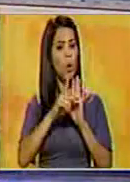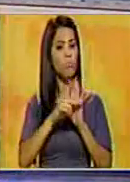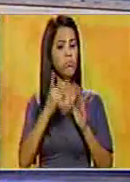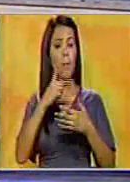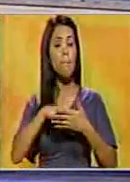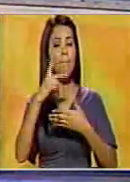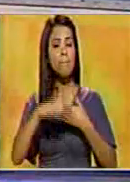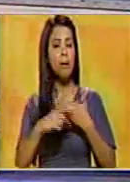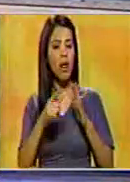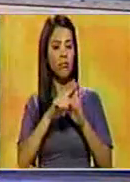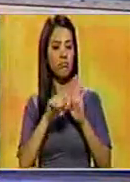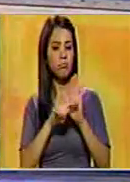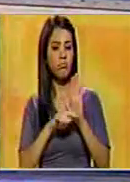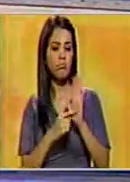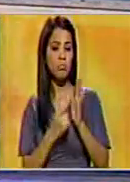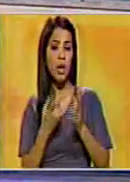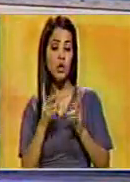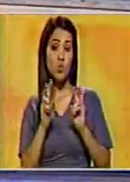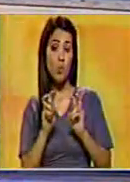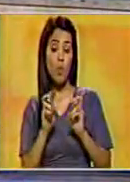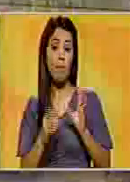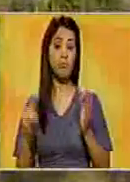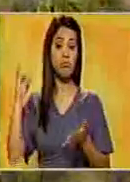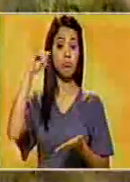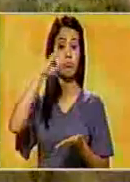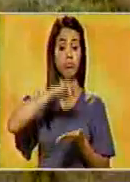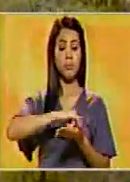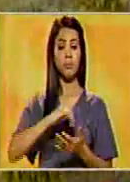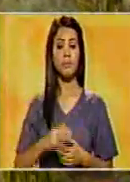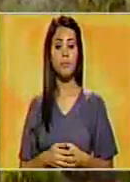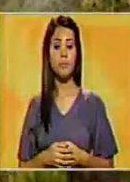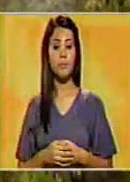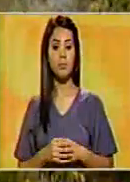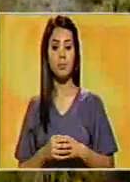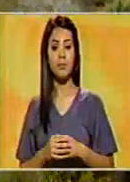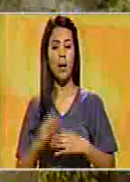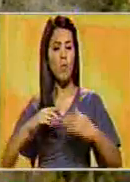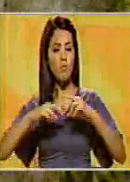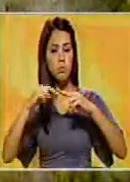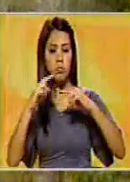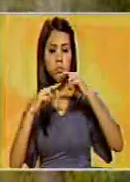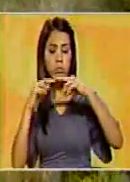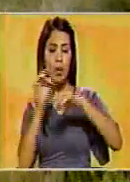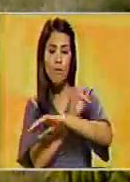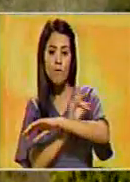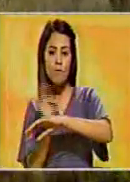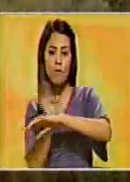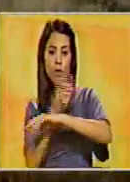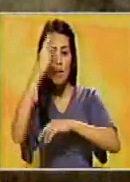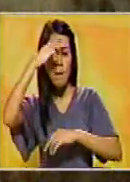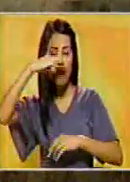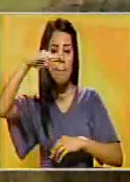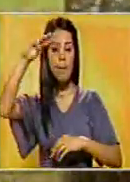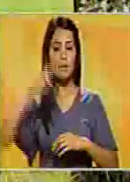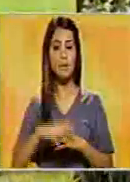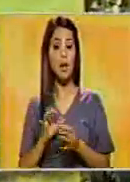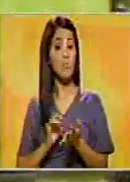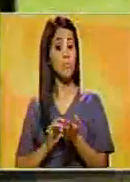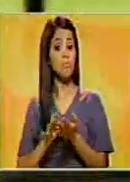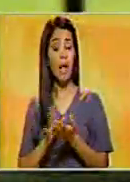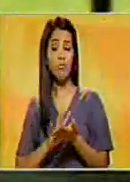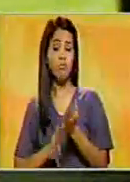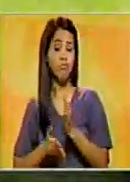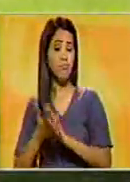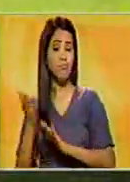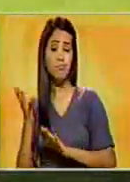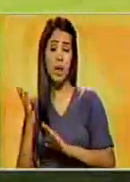principios para una futura reforma migratoria. Entre las medidas está la construcción del muro en la frontera con México, agilizar la expulsión de menores